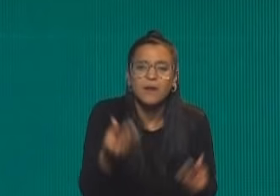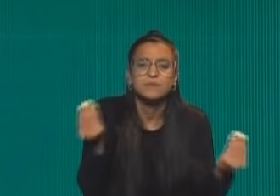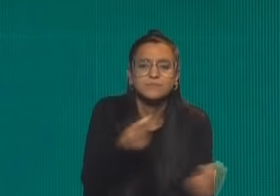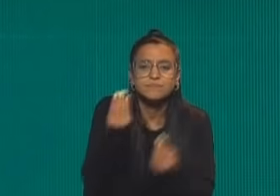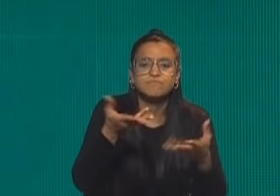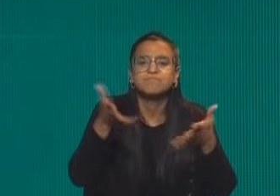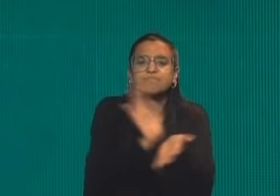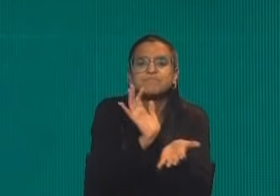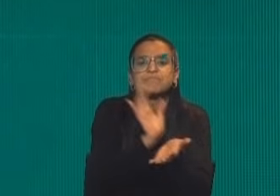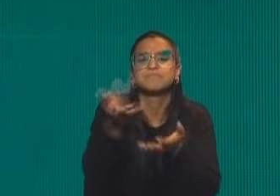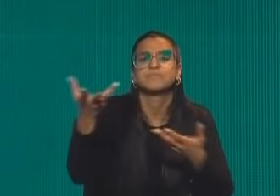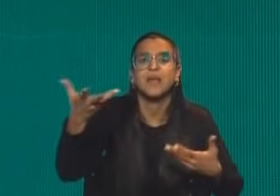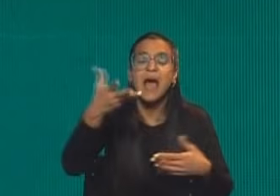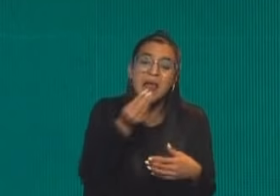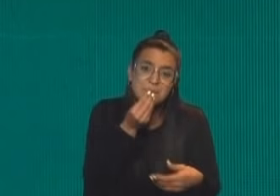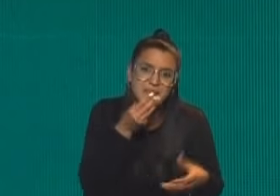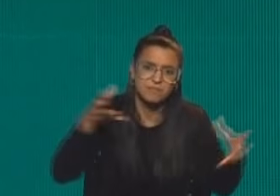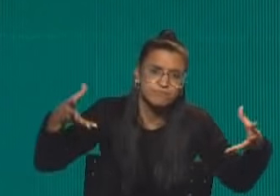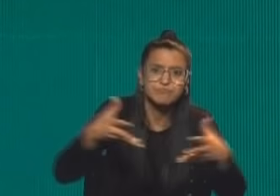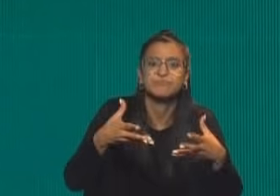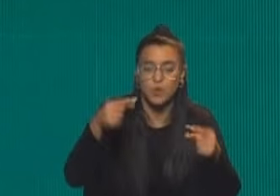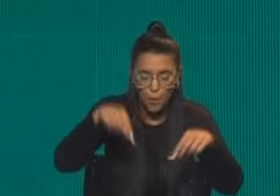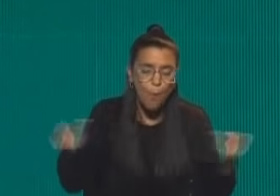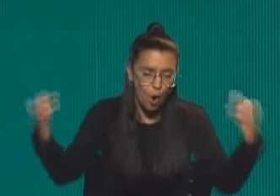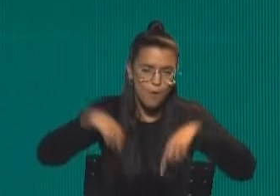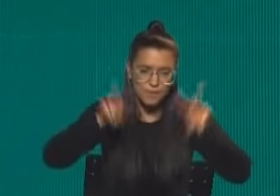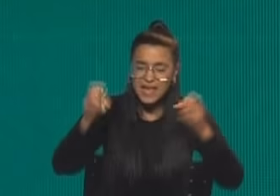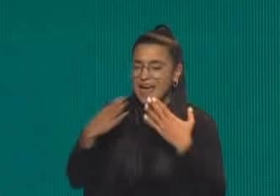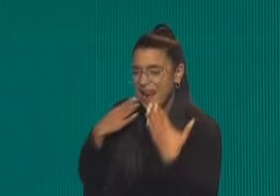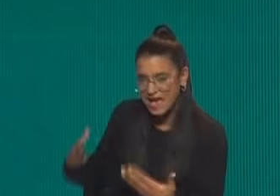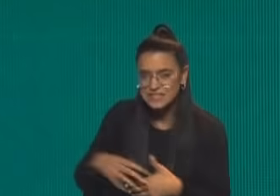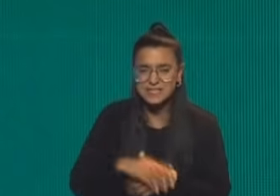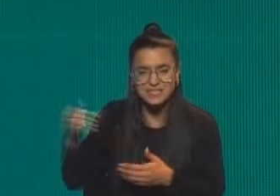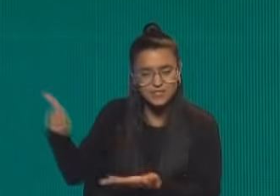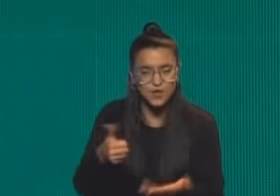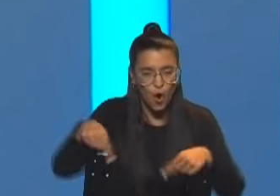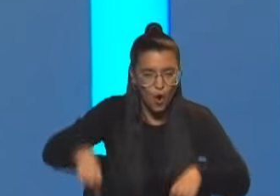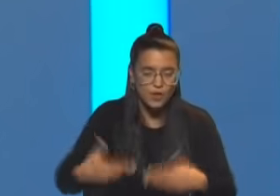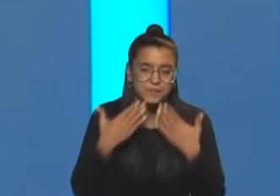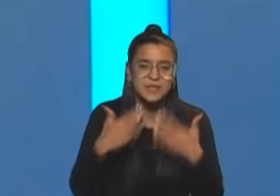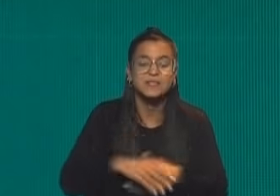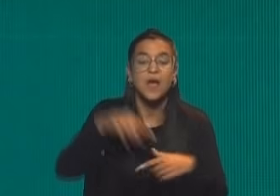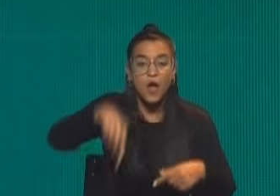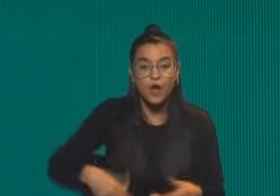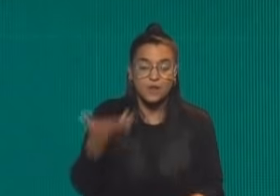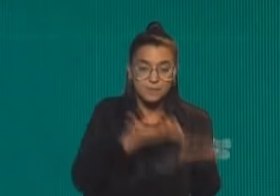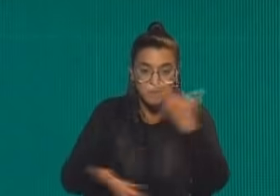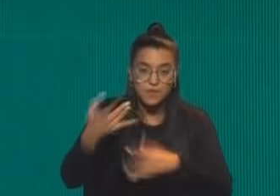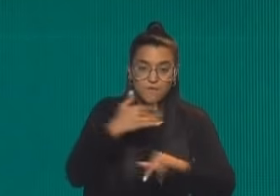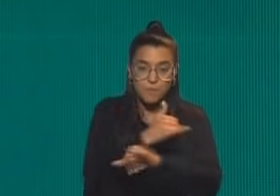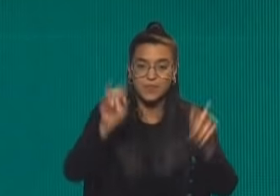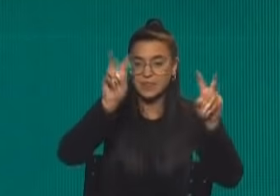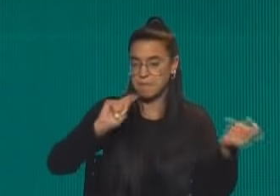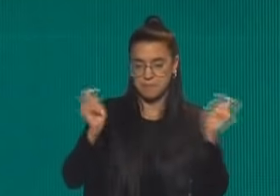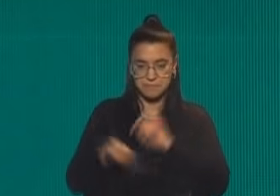la concentración en el sector alimenticio. Insisto, vamos a hablar sobre este tema. Gracias, Nasa, por estar aquí hoy. Vamos a compartir el siguiente informe y cambiamos